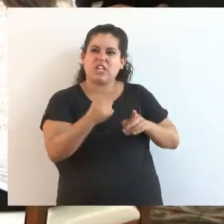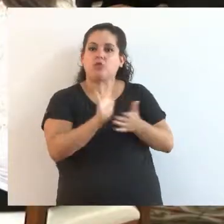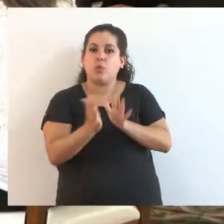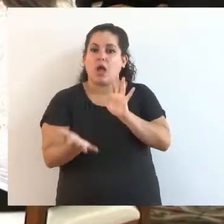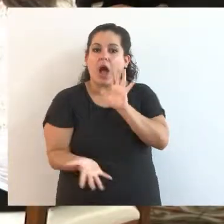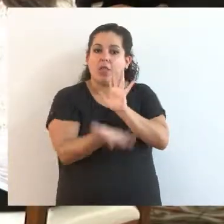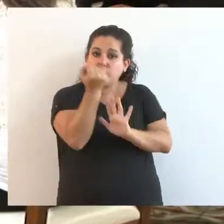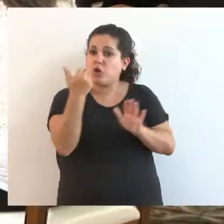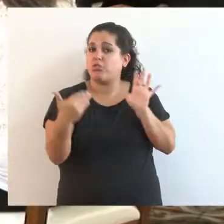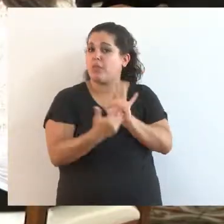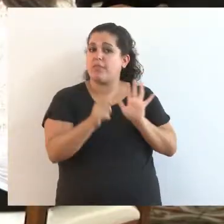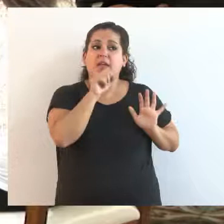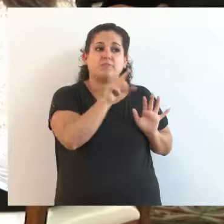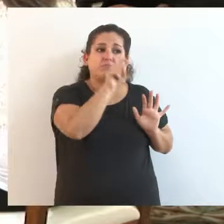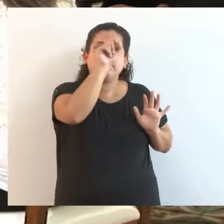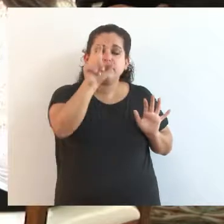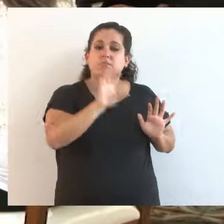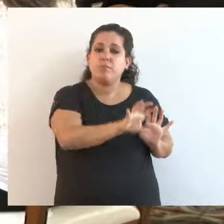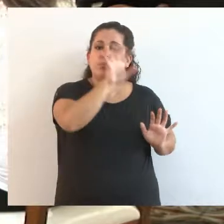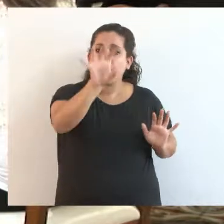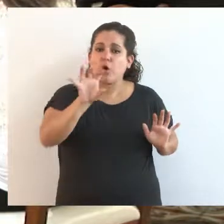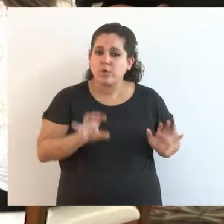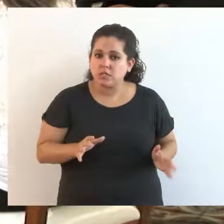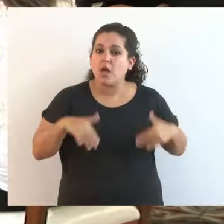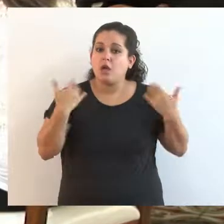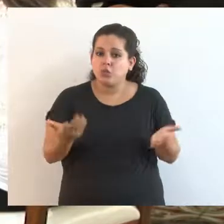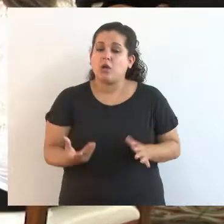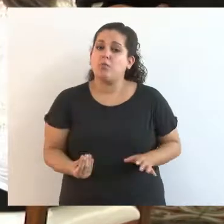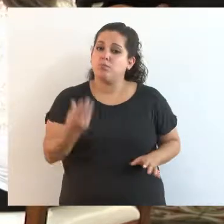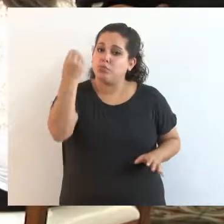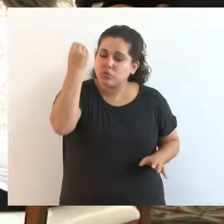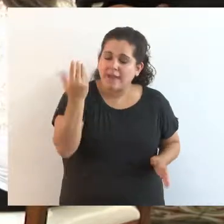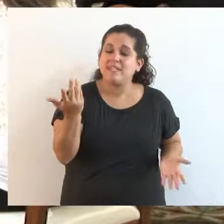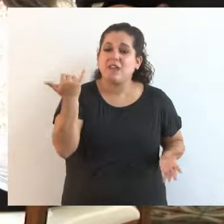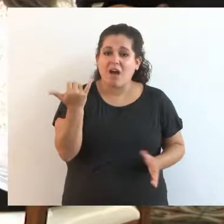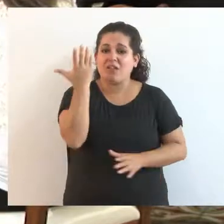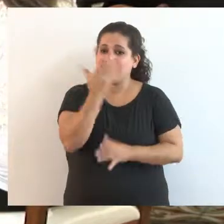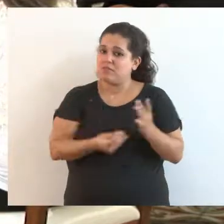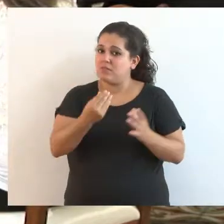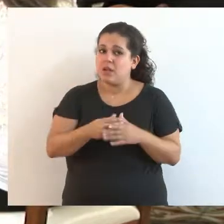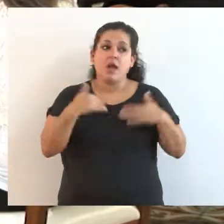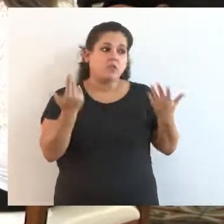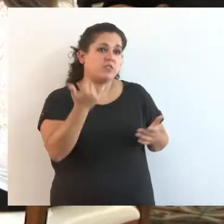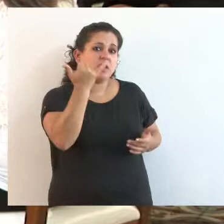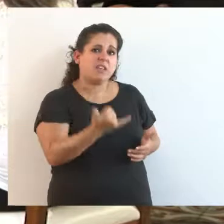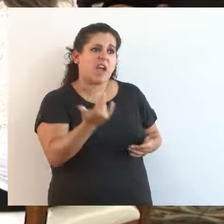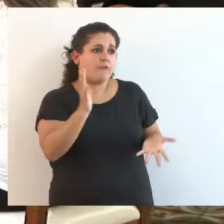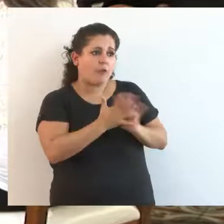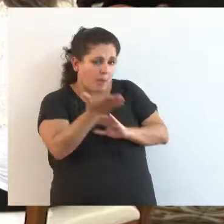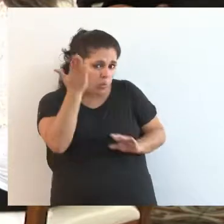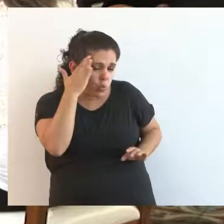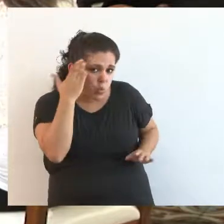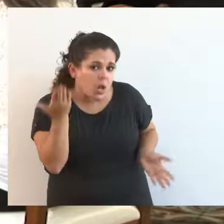políticas, por ejemplo, de adopción, depende de las provincias. Entonces, a veces pasa que se dejan muchos baches. ¿Y allí que hay un argumento de